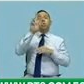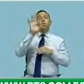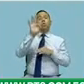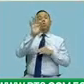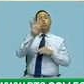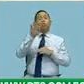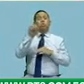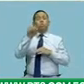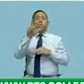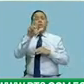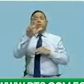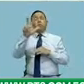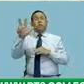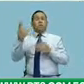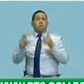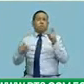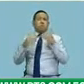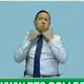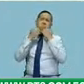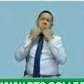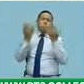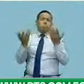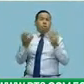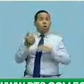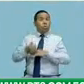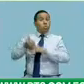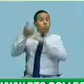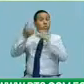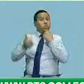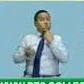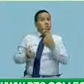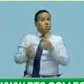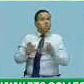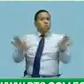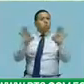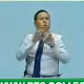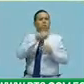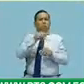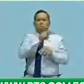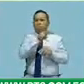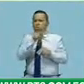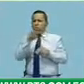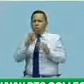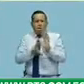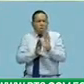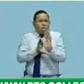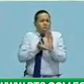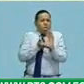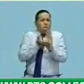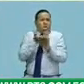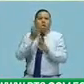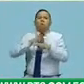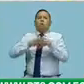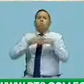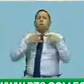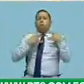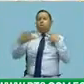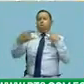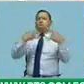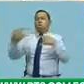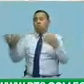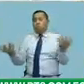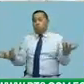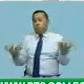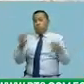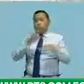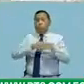224.573 indisciplinados. La autoridad además indica que hay una tendencia de incremento, pero sostiene que también es responsabilidad ciudadana. Ahora